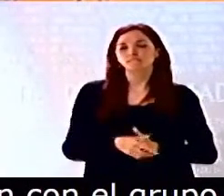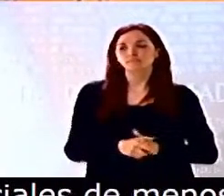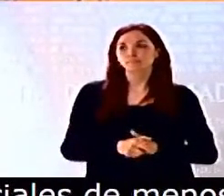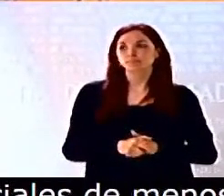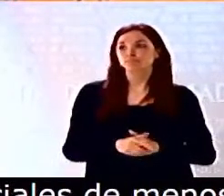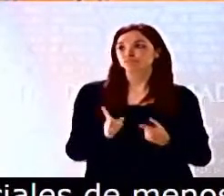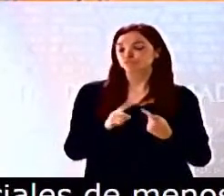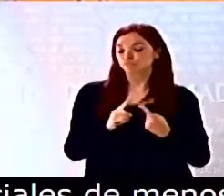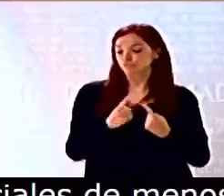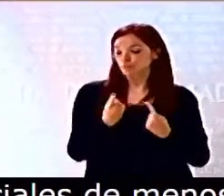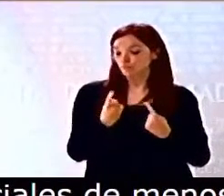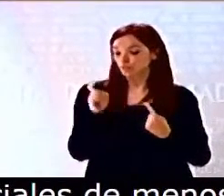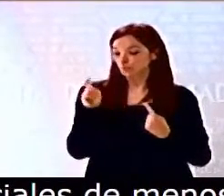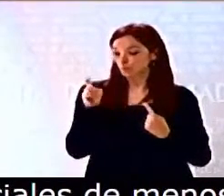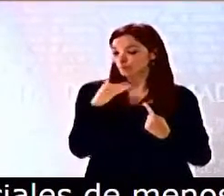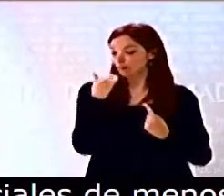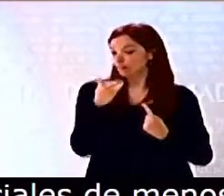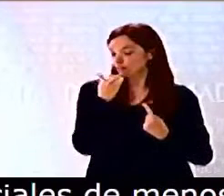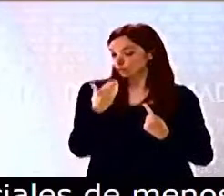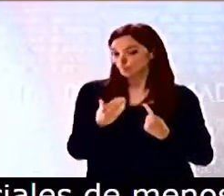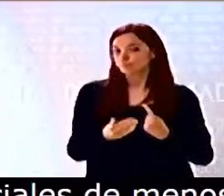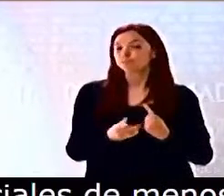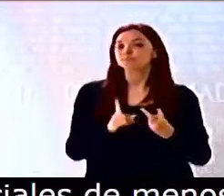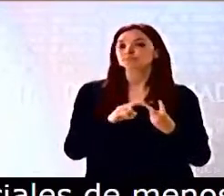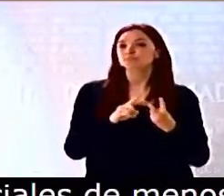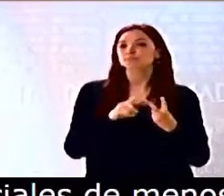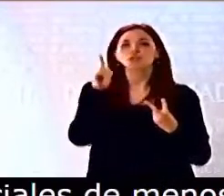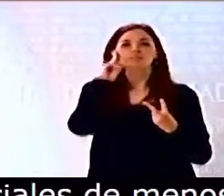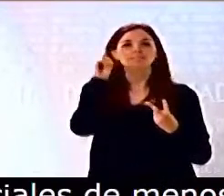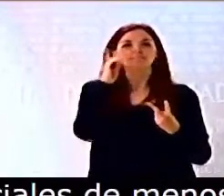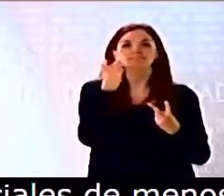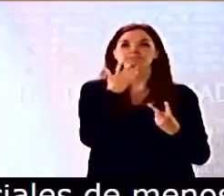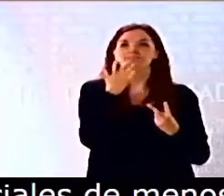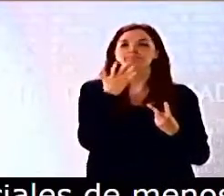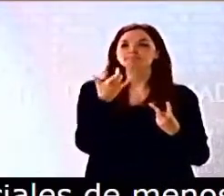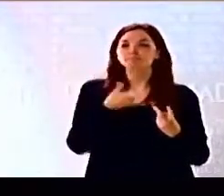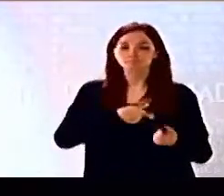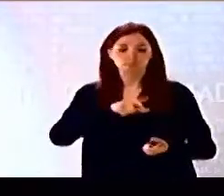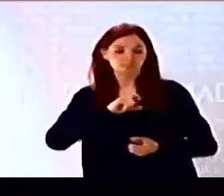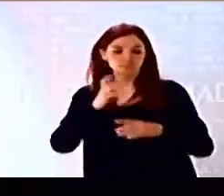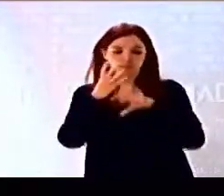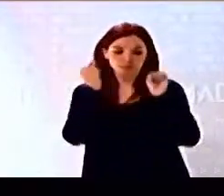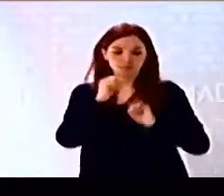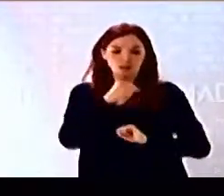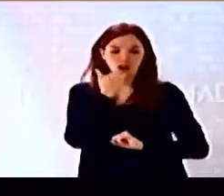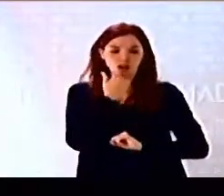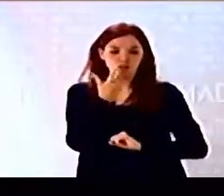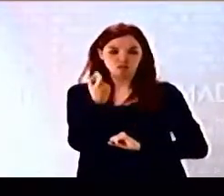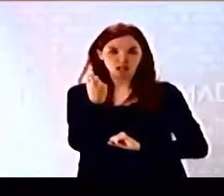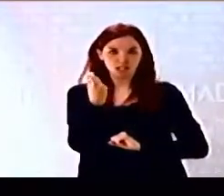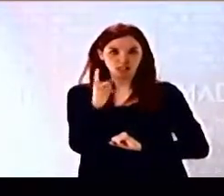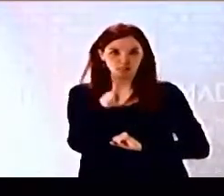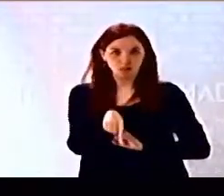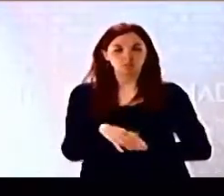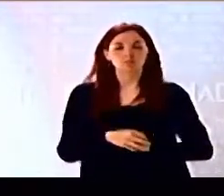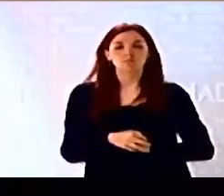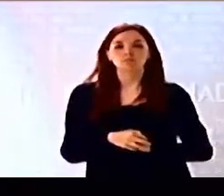nos quedará algún docente, no sé si nos queda algo de cuerpos y fuerzas de seguridad.